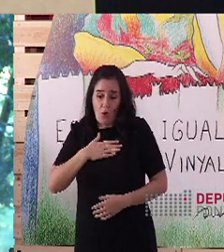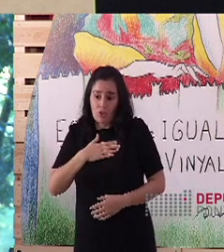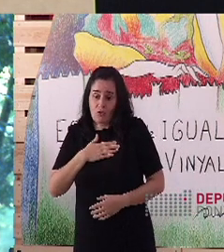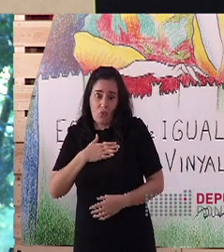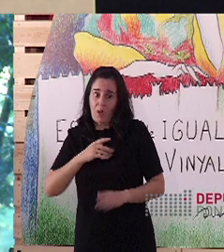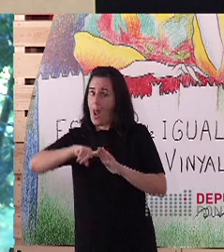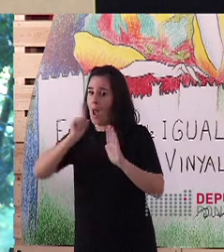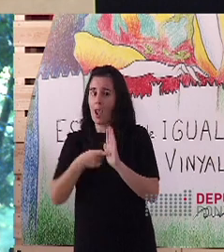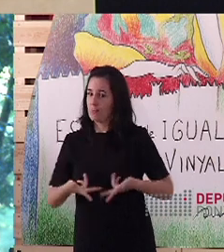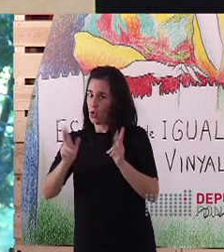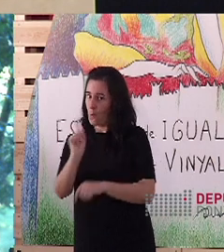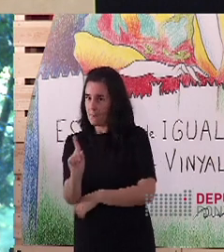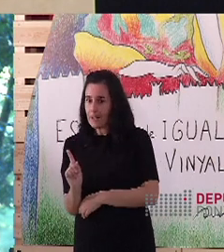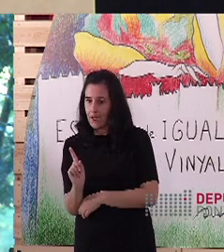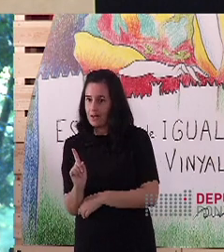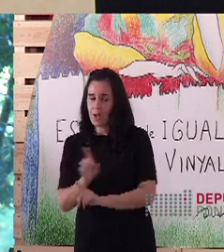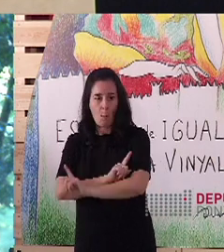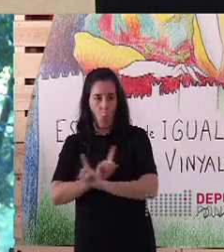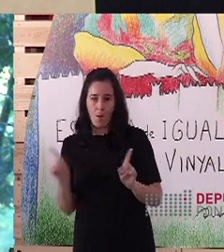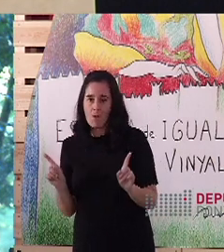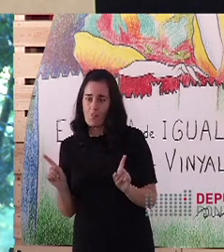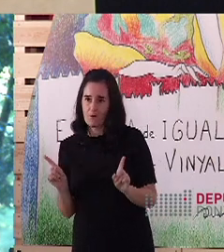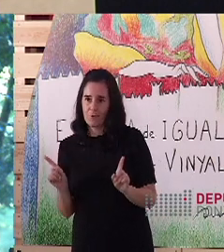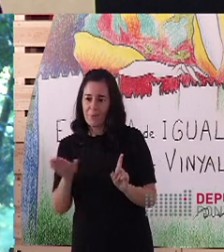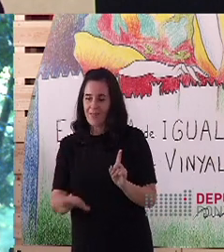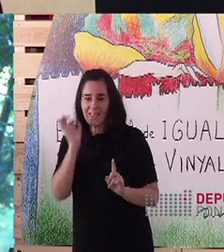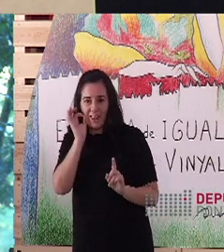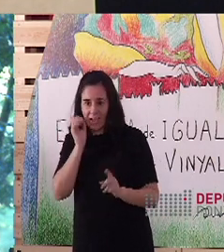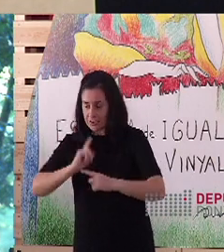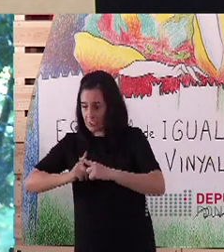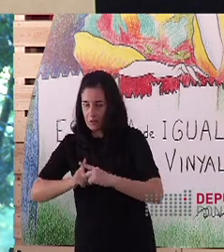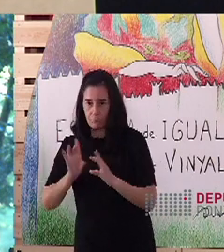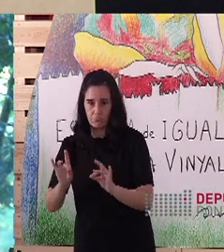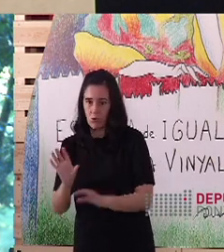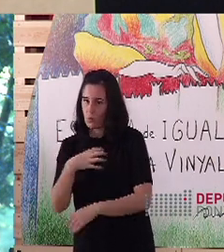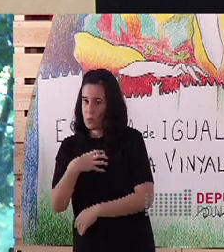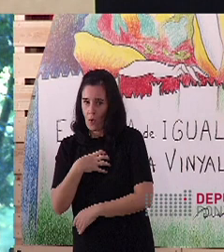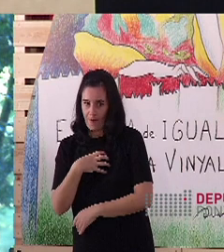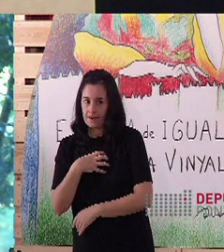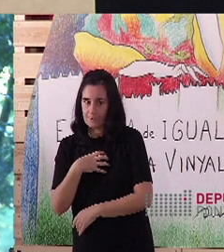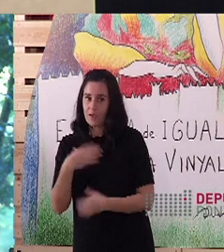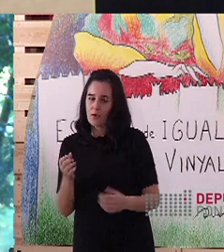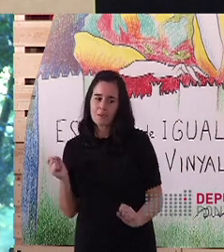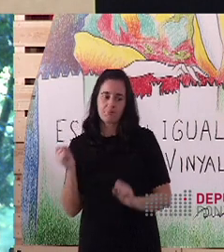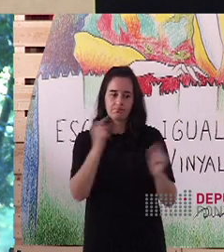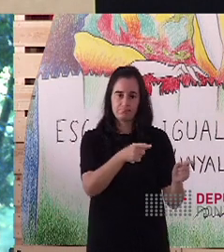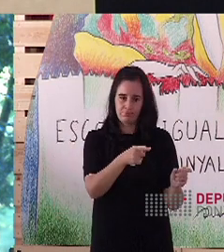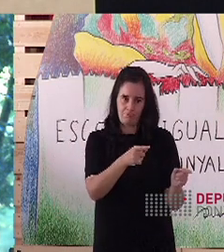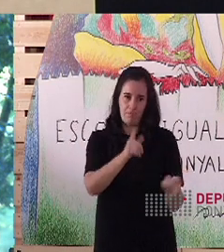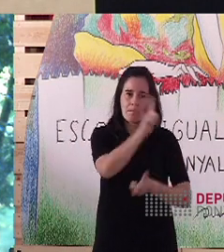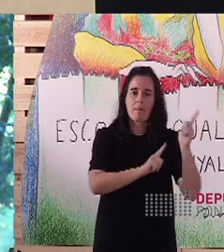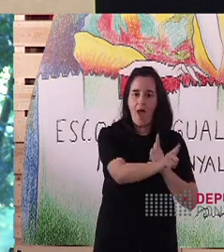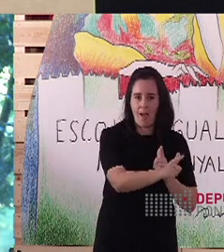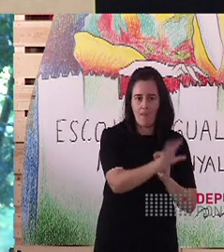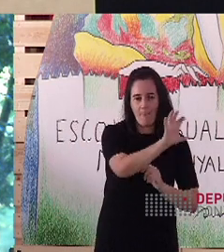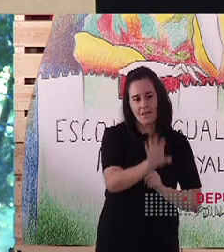poder acceder a los cuerpos de las niñas. De modo que cuando veamos la